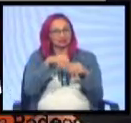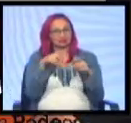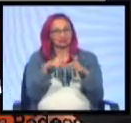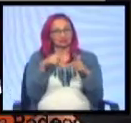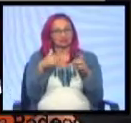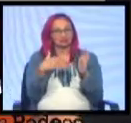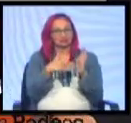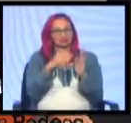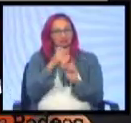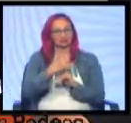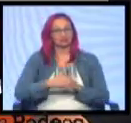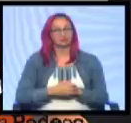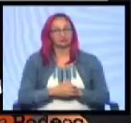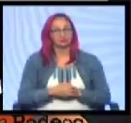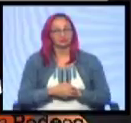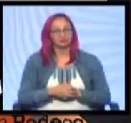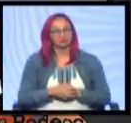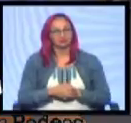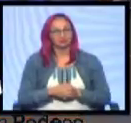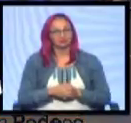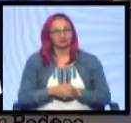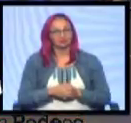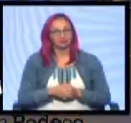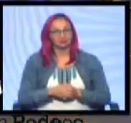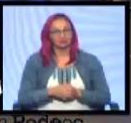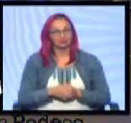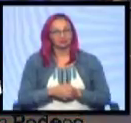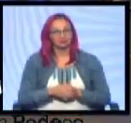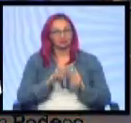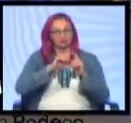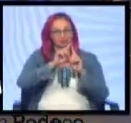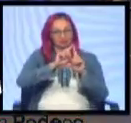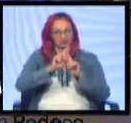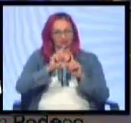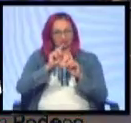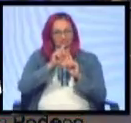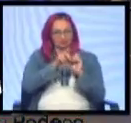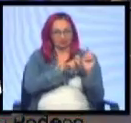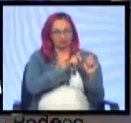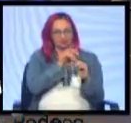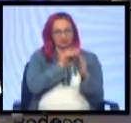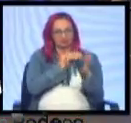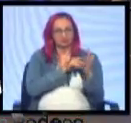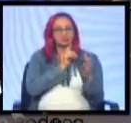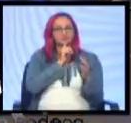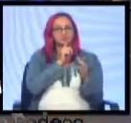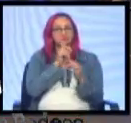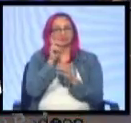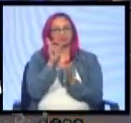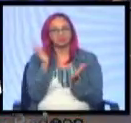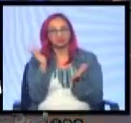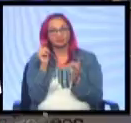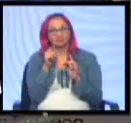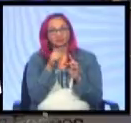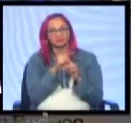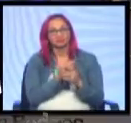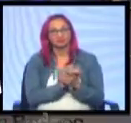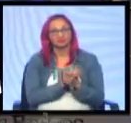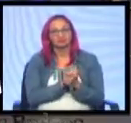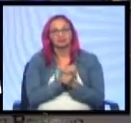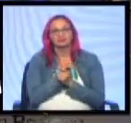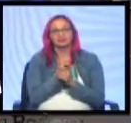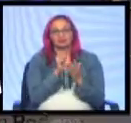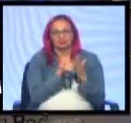enorme daño social. Muy bien, tengo una serie de preguntas que de verdad doña Delia se las trae. Don Olman